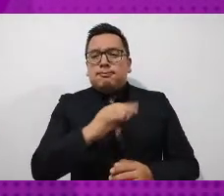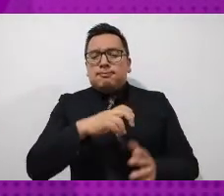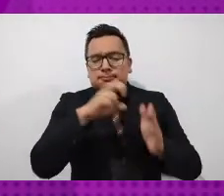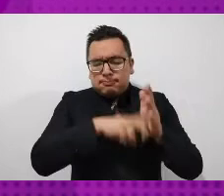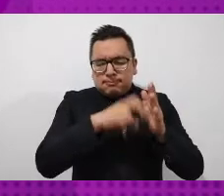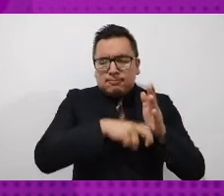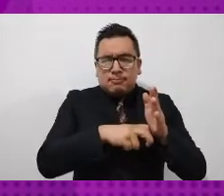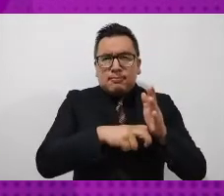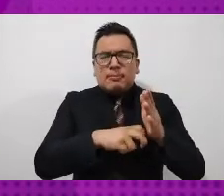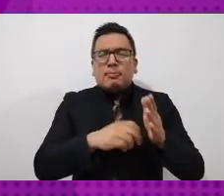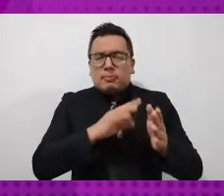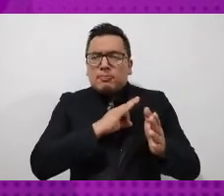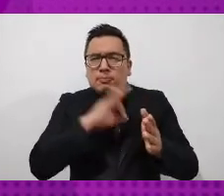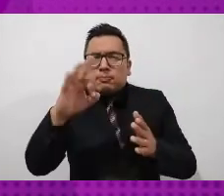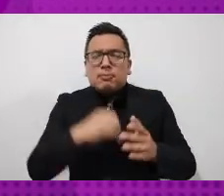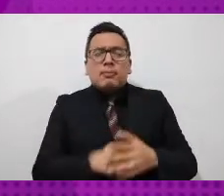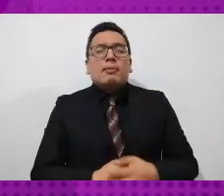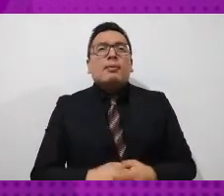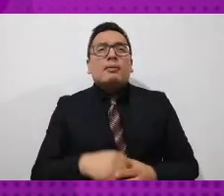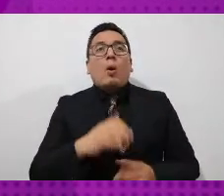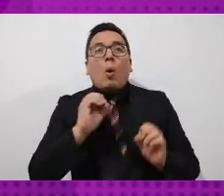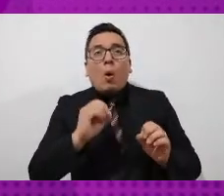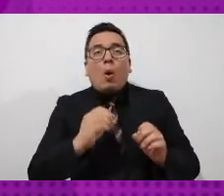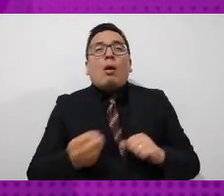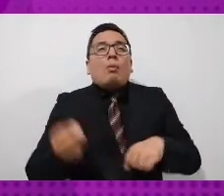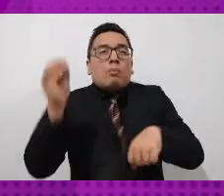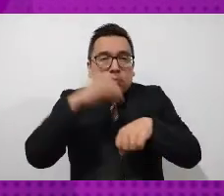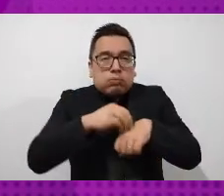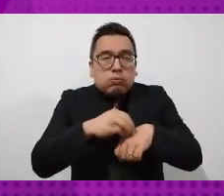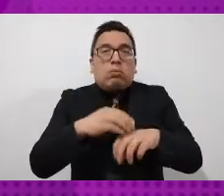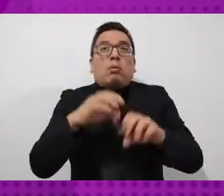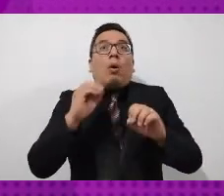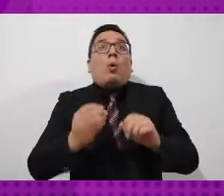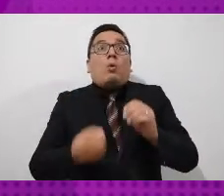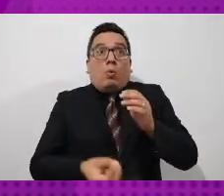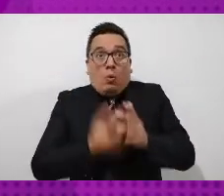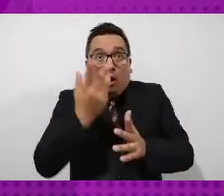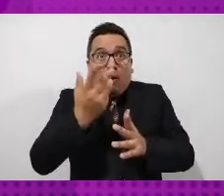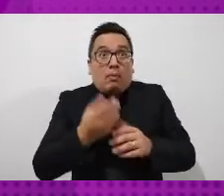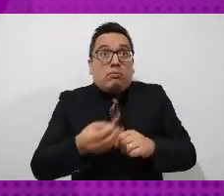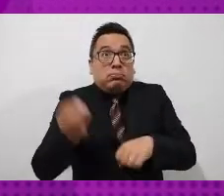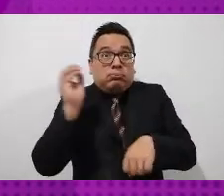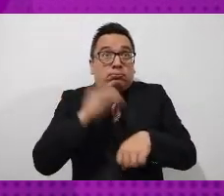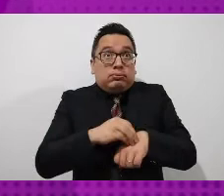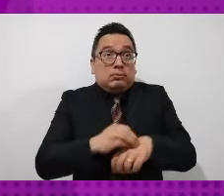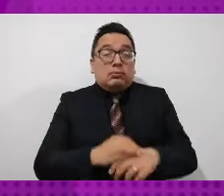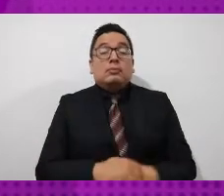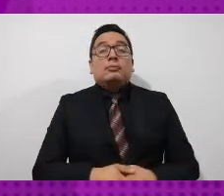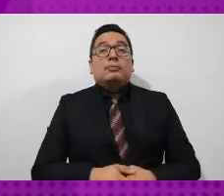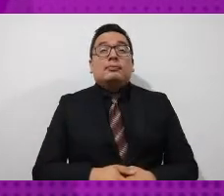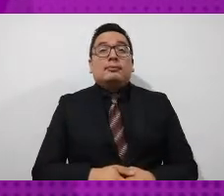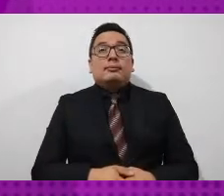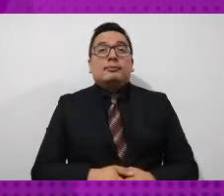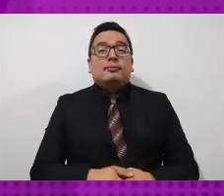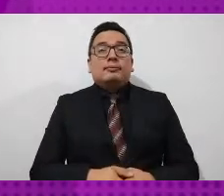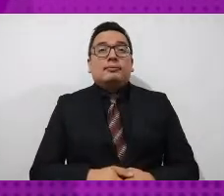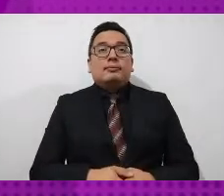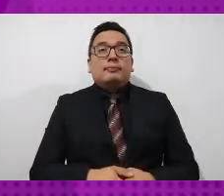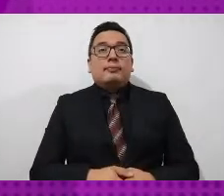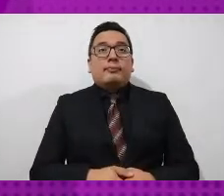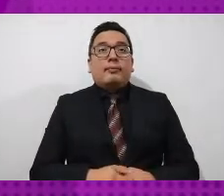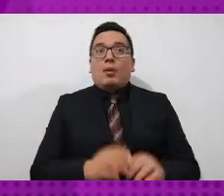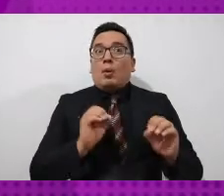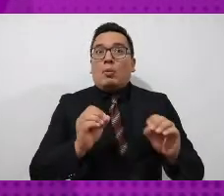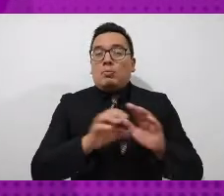la ciudadanía puede promover su creación, modificación, adición, derogación o abrogación. Y